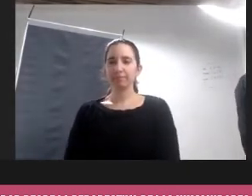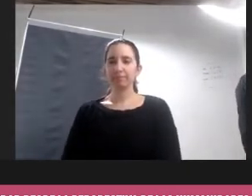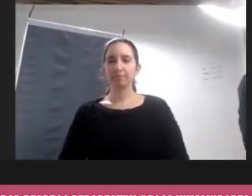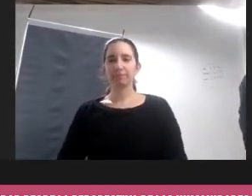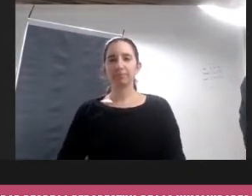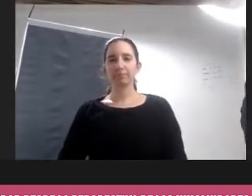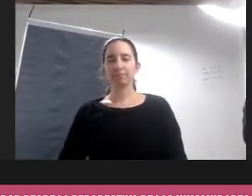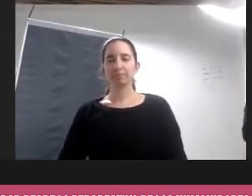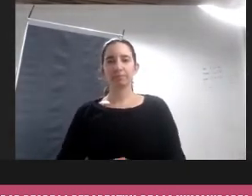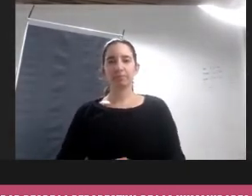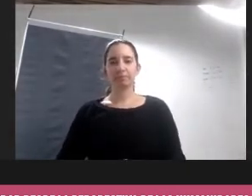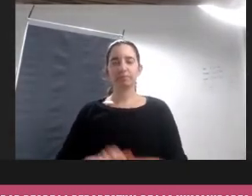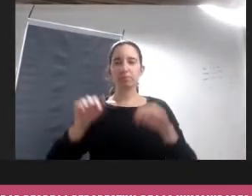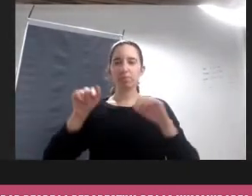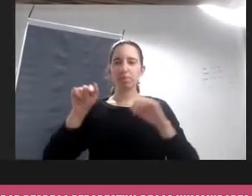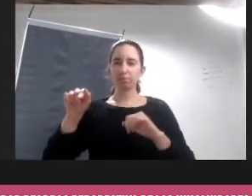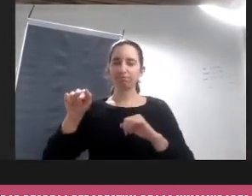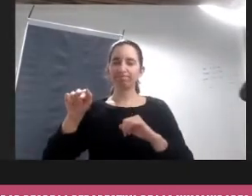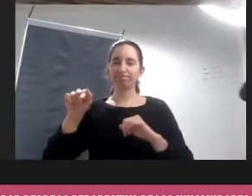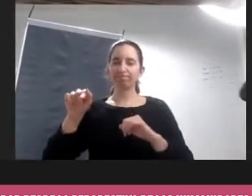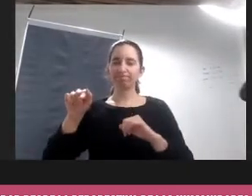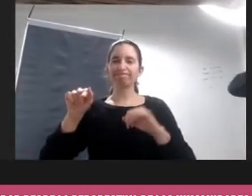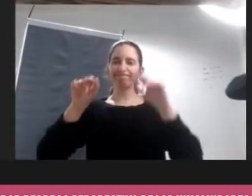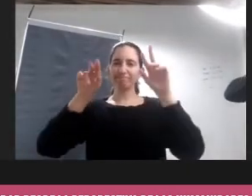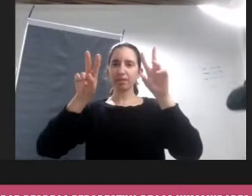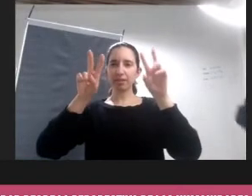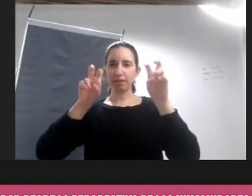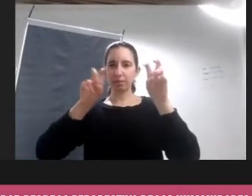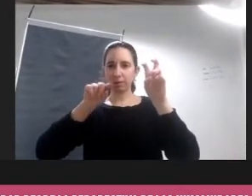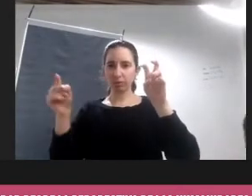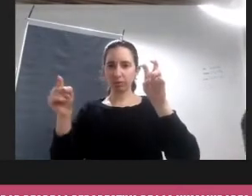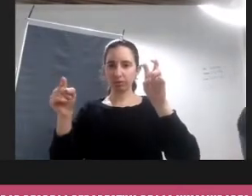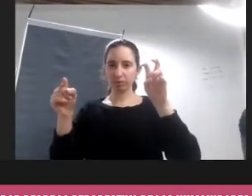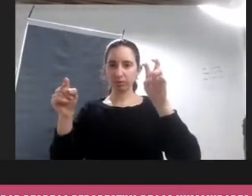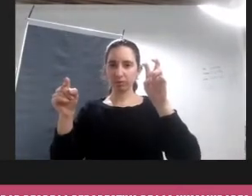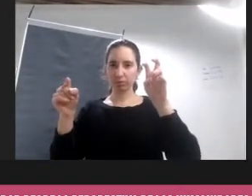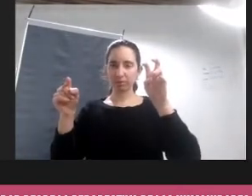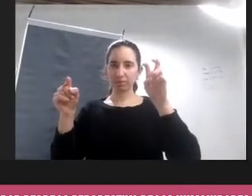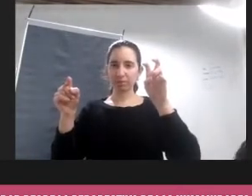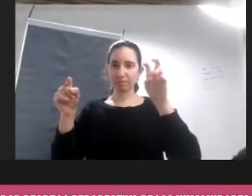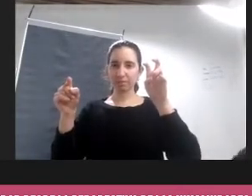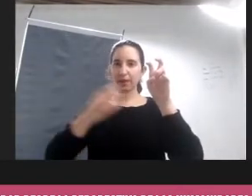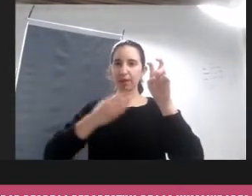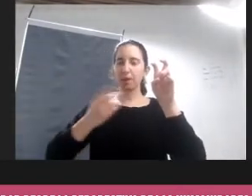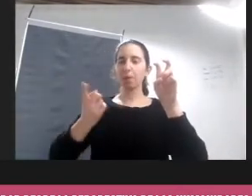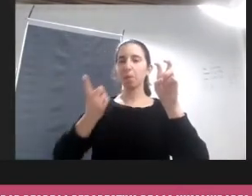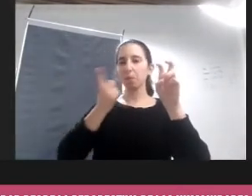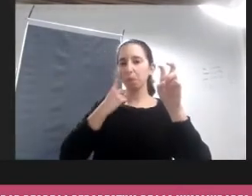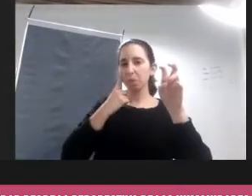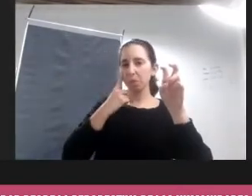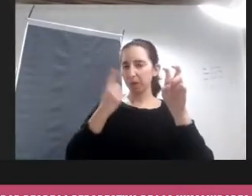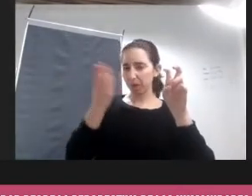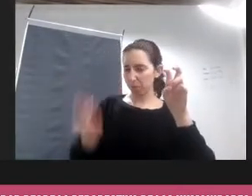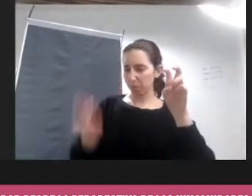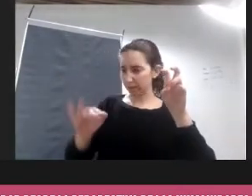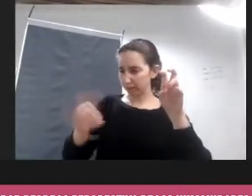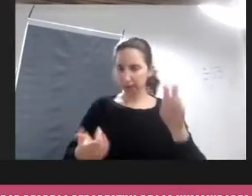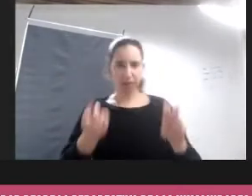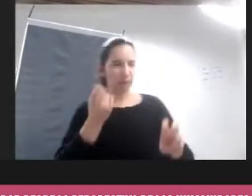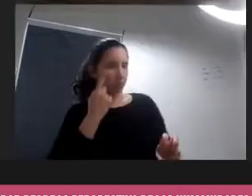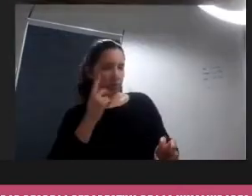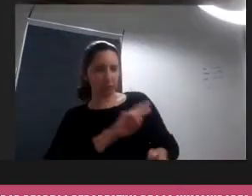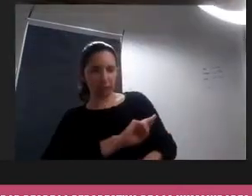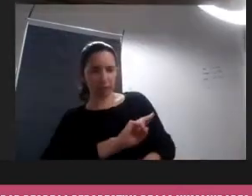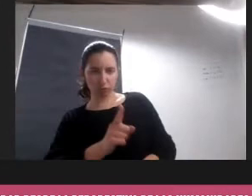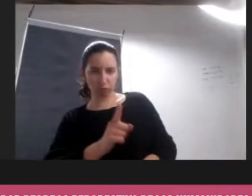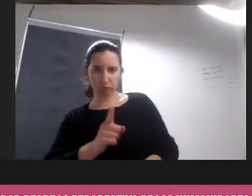el concepto médico de que es quién tiene que vivir y quién no tiene que vivir y cómo tiene que vivir y